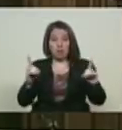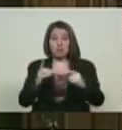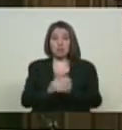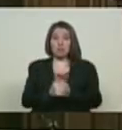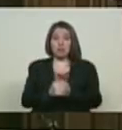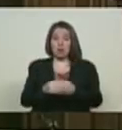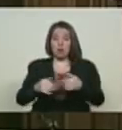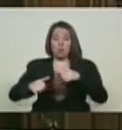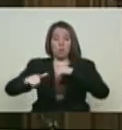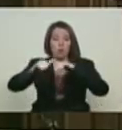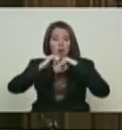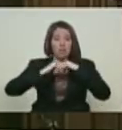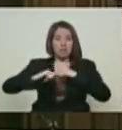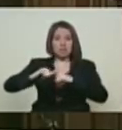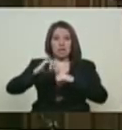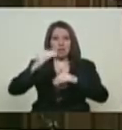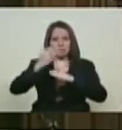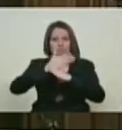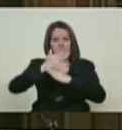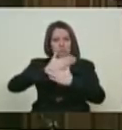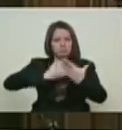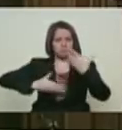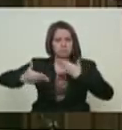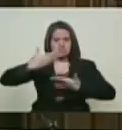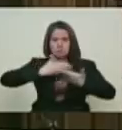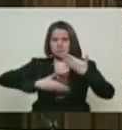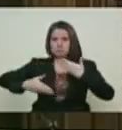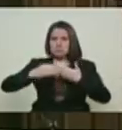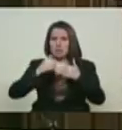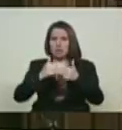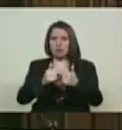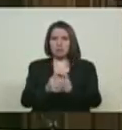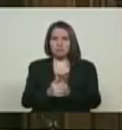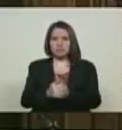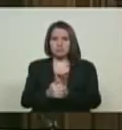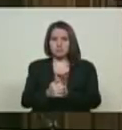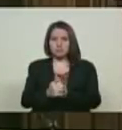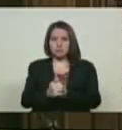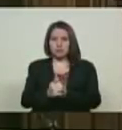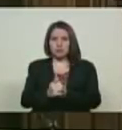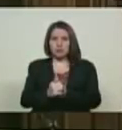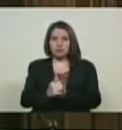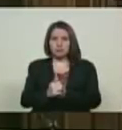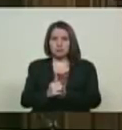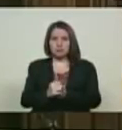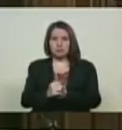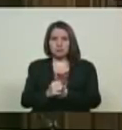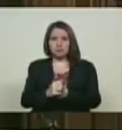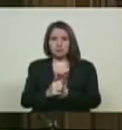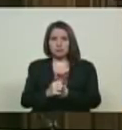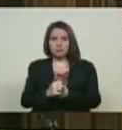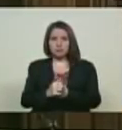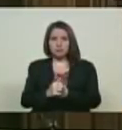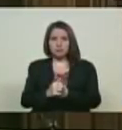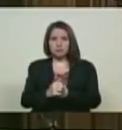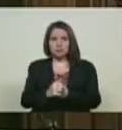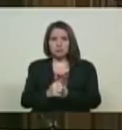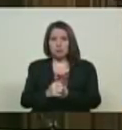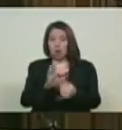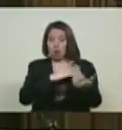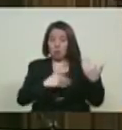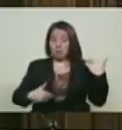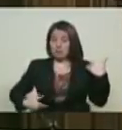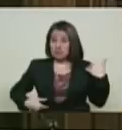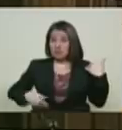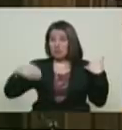democrática, igualitaria, de armonía, de convivencia. En Venezuela los presidentes de la República los quita